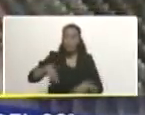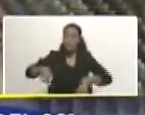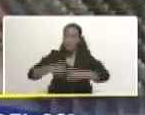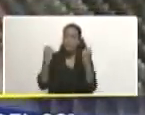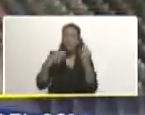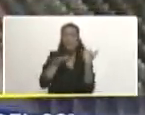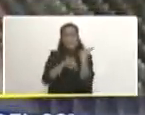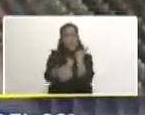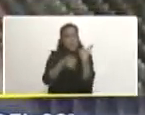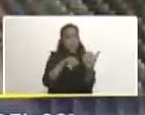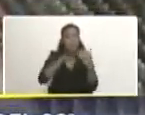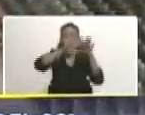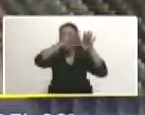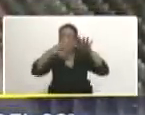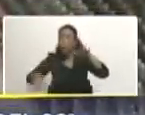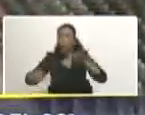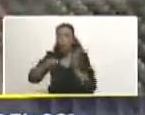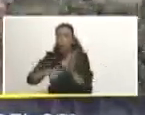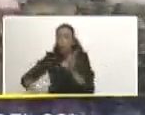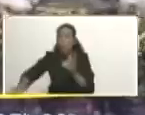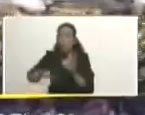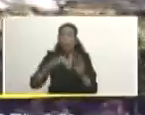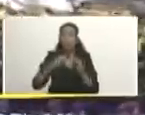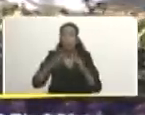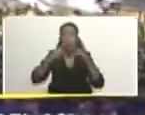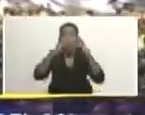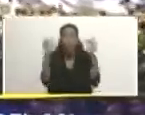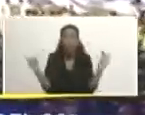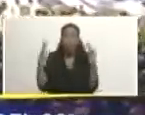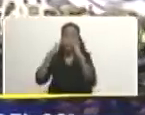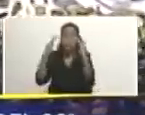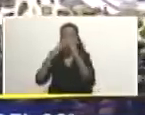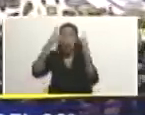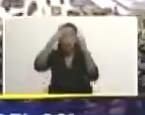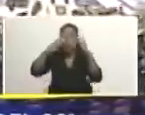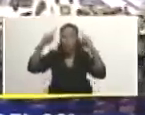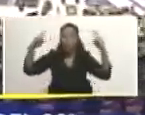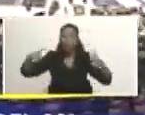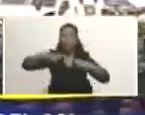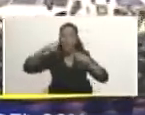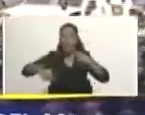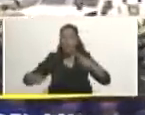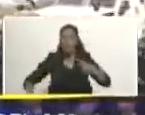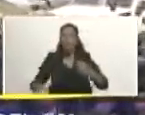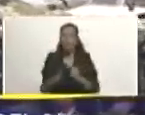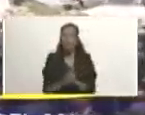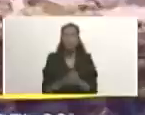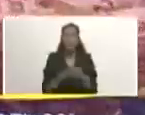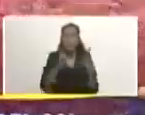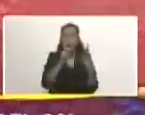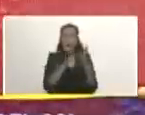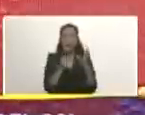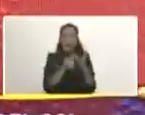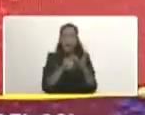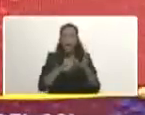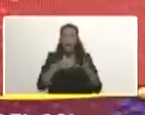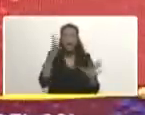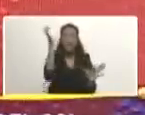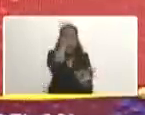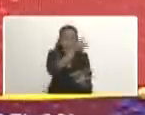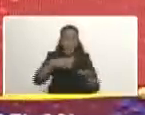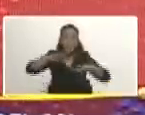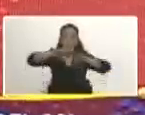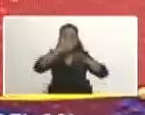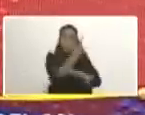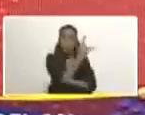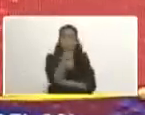vías principales y rurales de acceso, puentes, casas, antenas y torres eléctricas. La destrucción del Amazonas a través